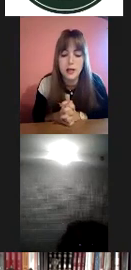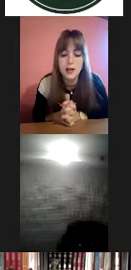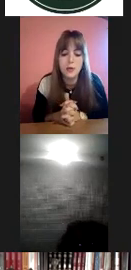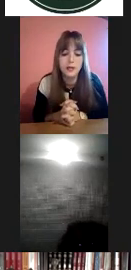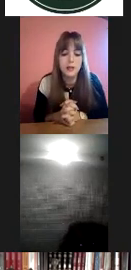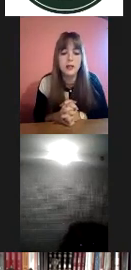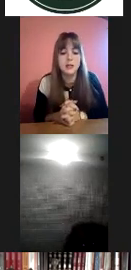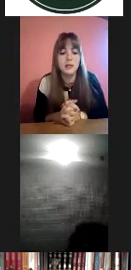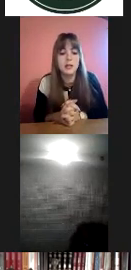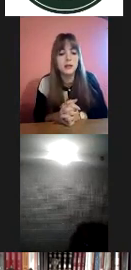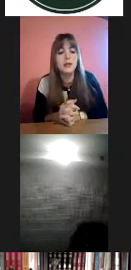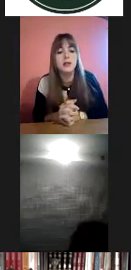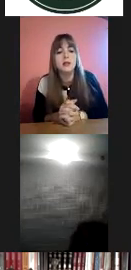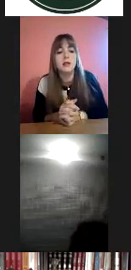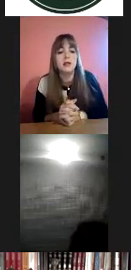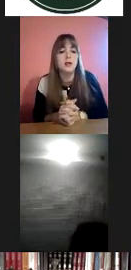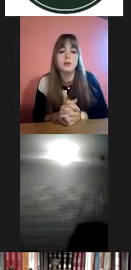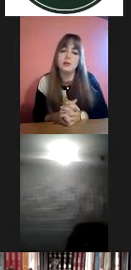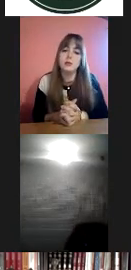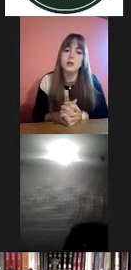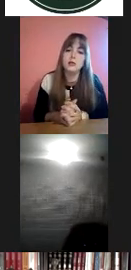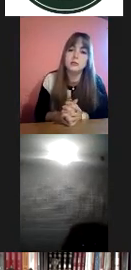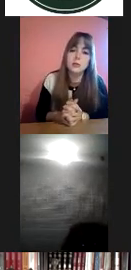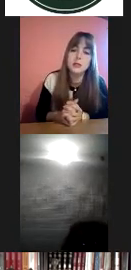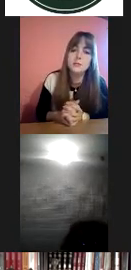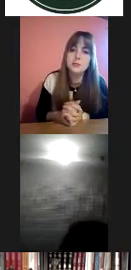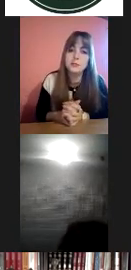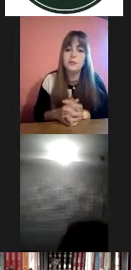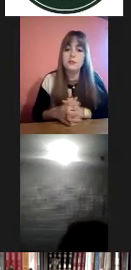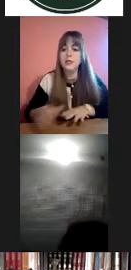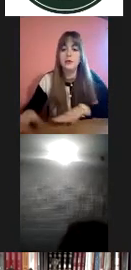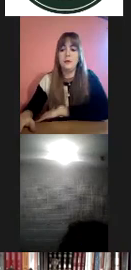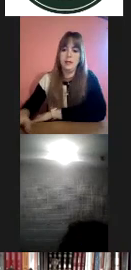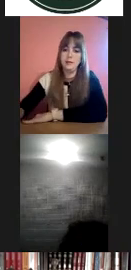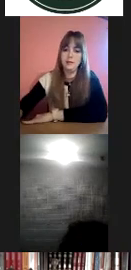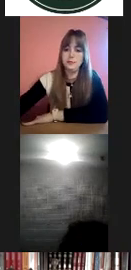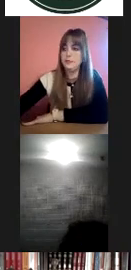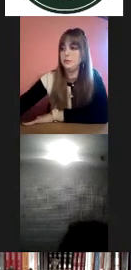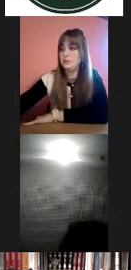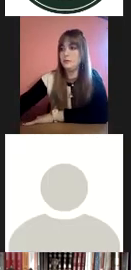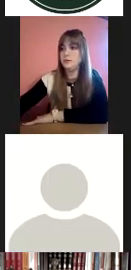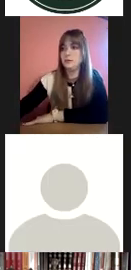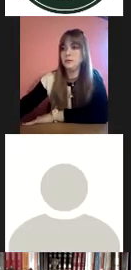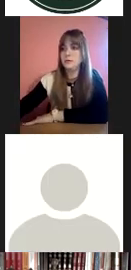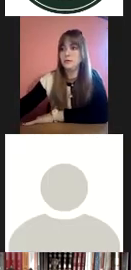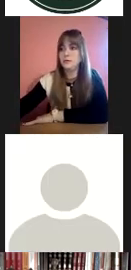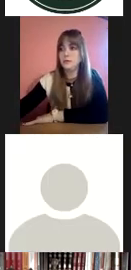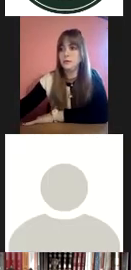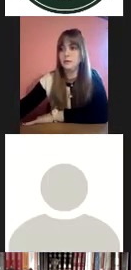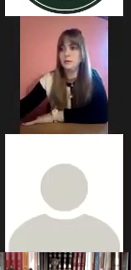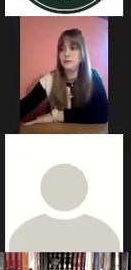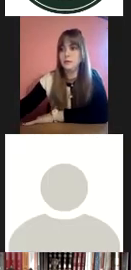les quería comentar, explicar. Si alguno tiene alguna consulta, es bienvenido.